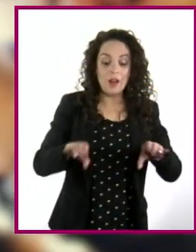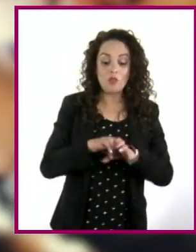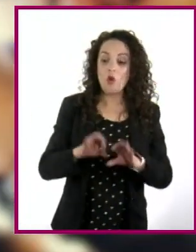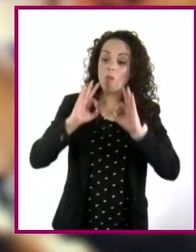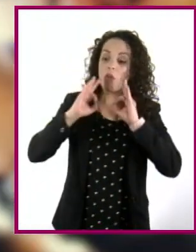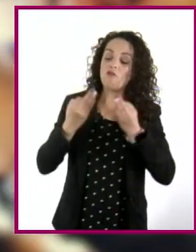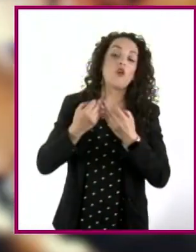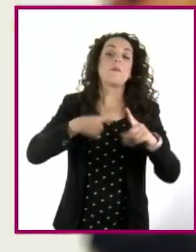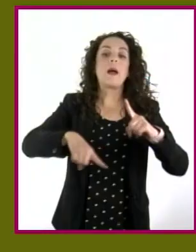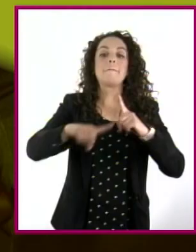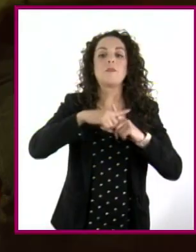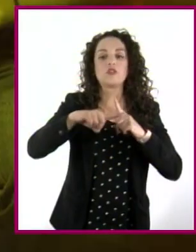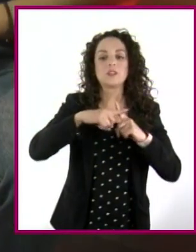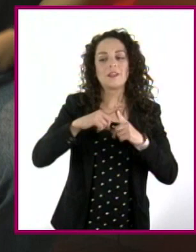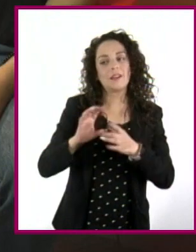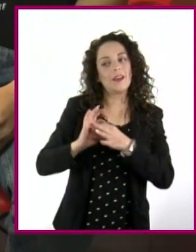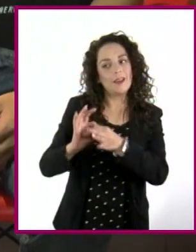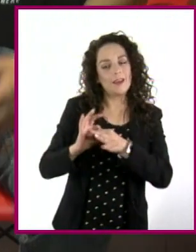positiva.